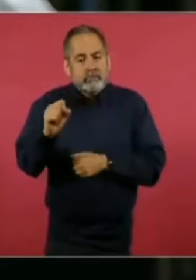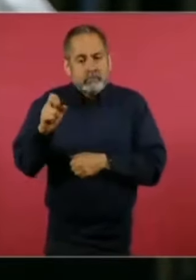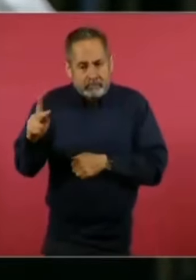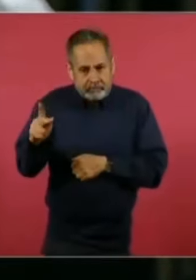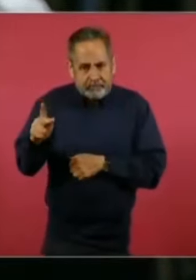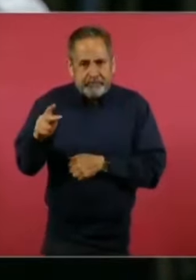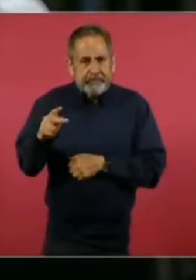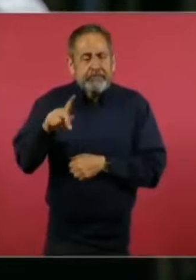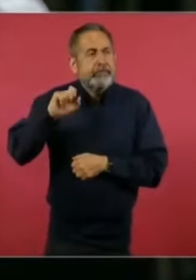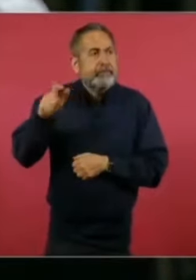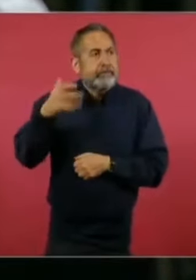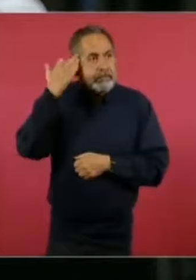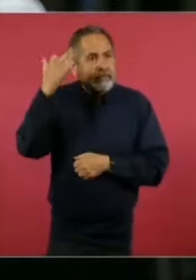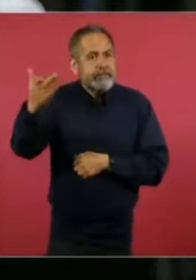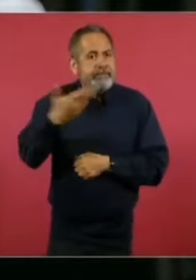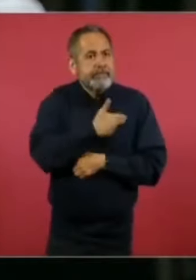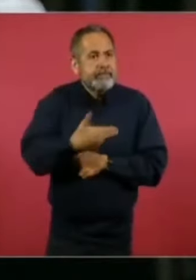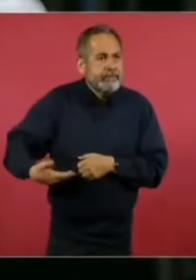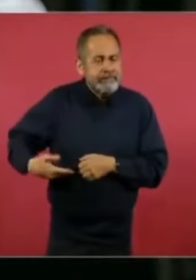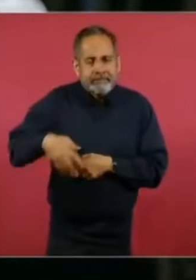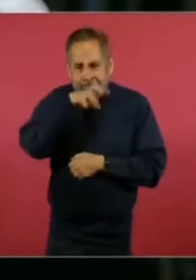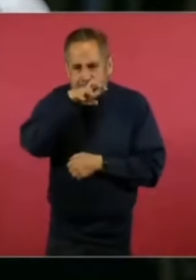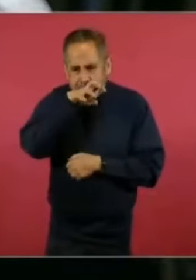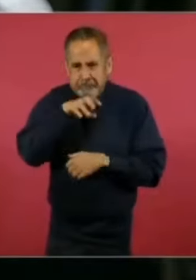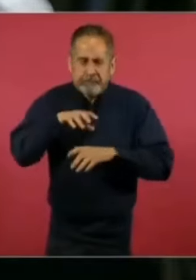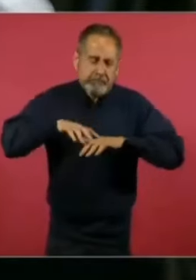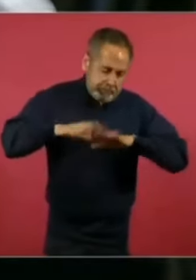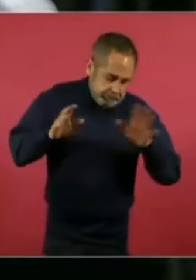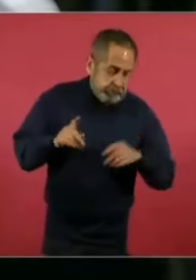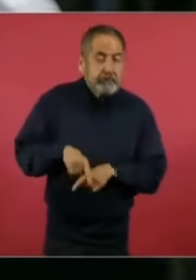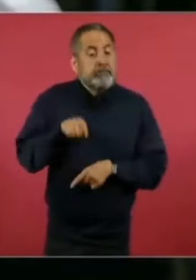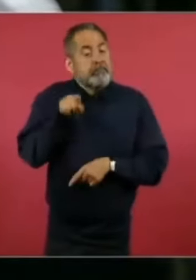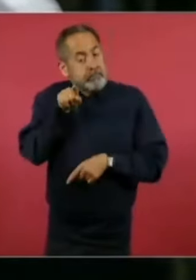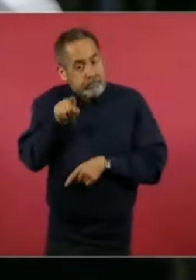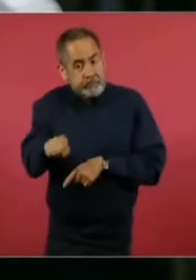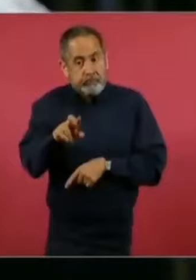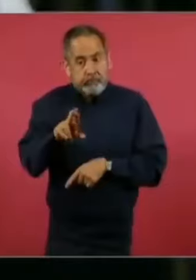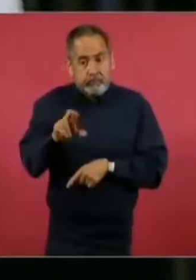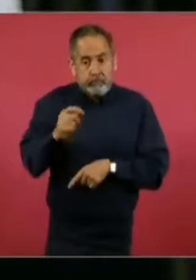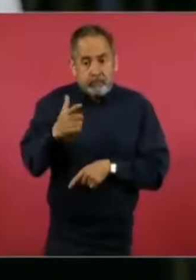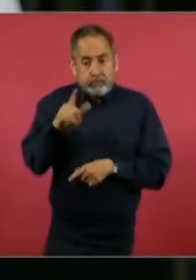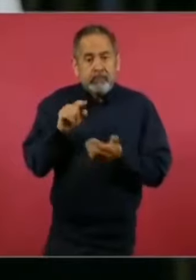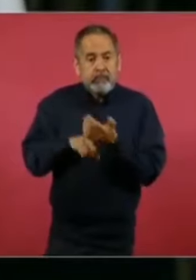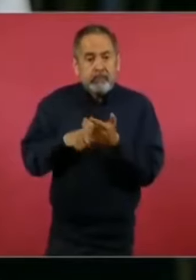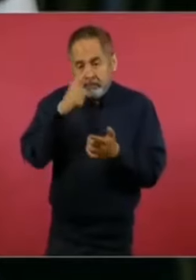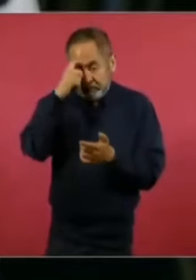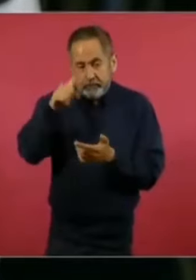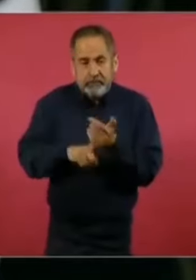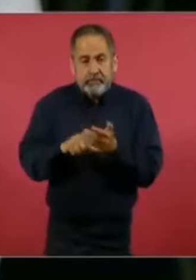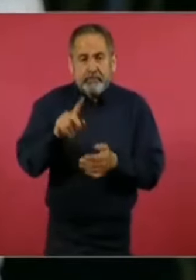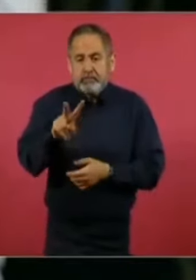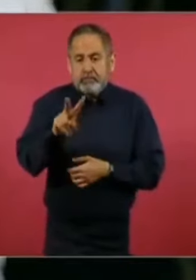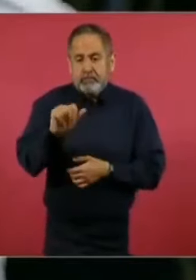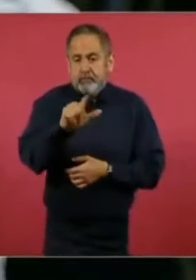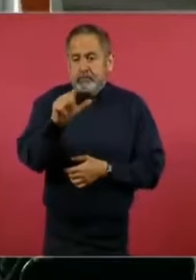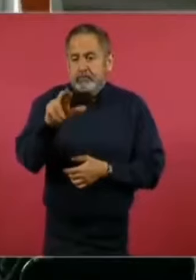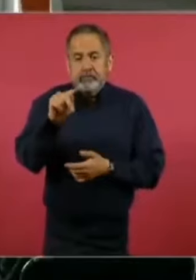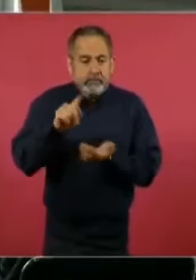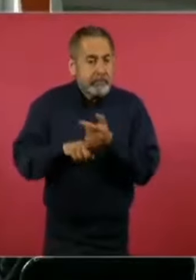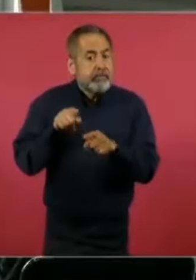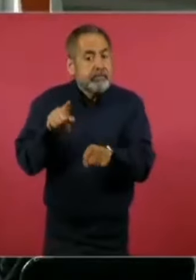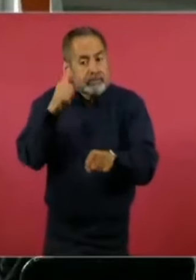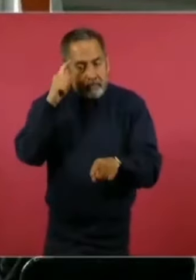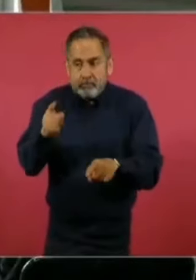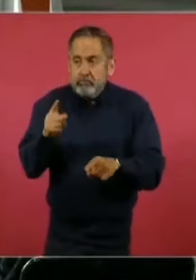sexenio del presidente Díaz Ordaz. Por cierto, José Rogelio inventó Vallarta porque le dijo, vamos a hacer la carretera